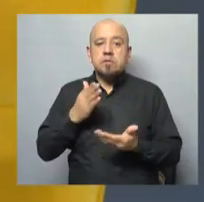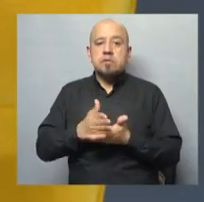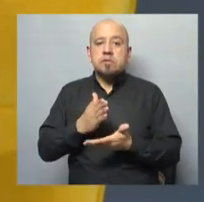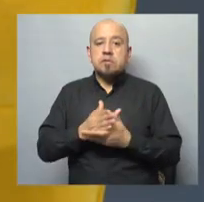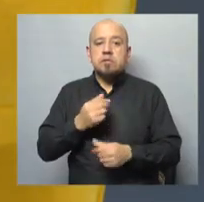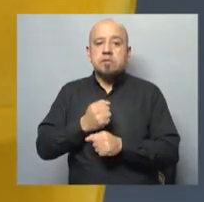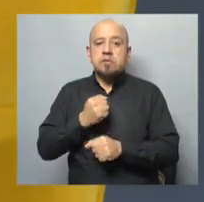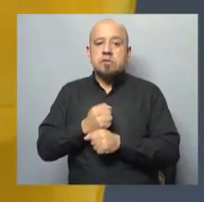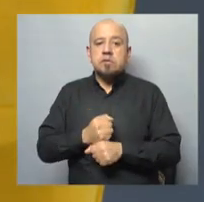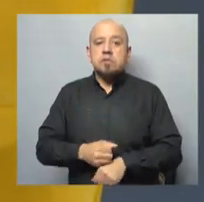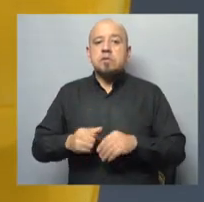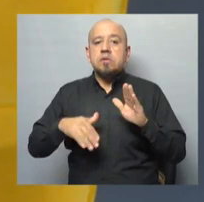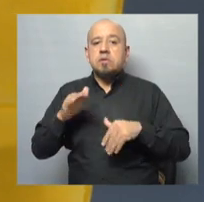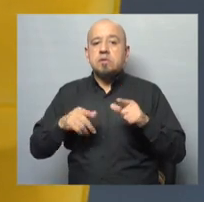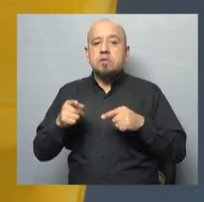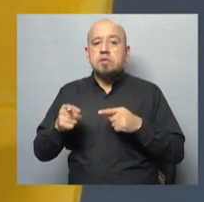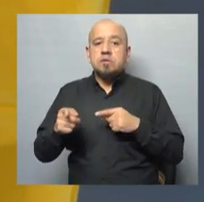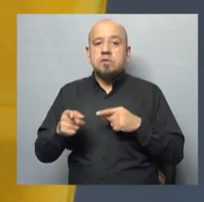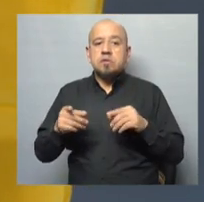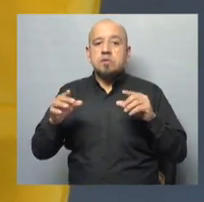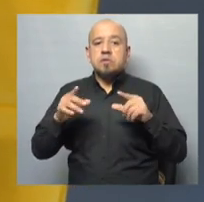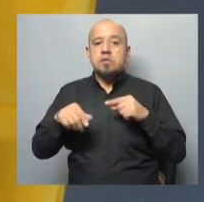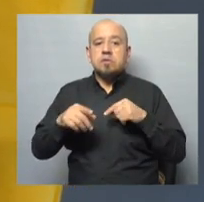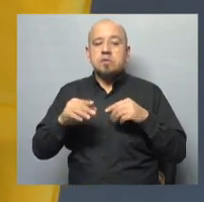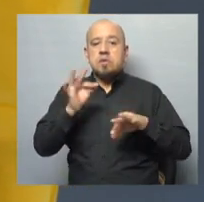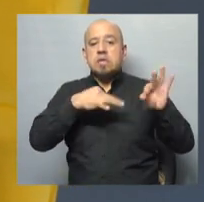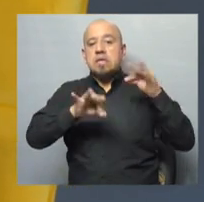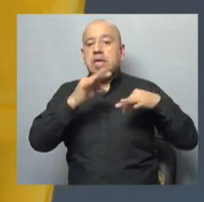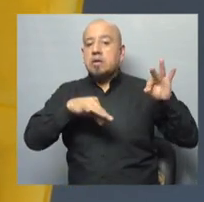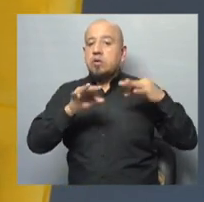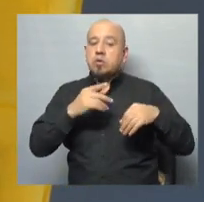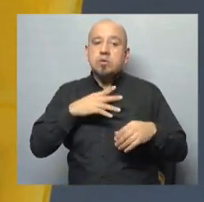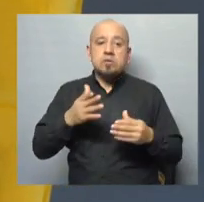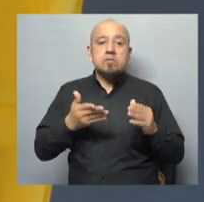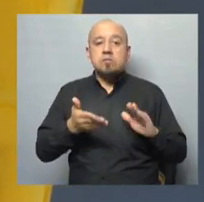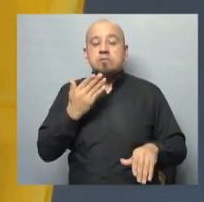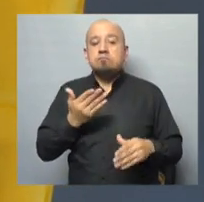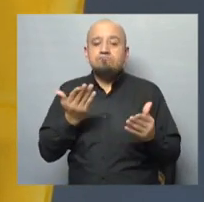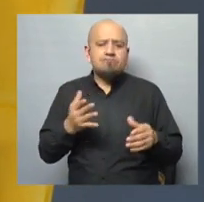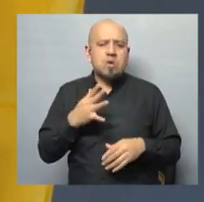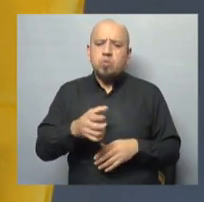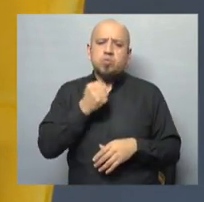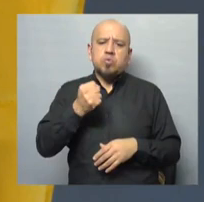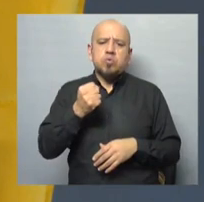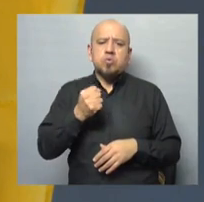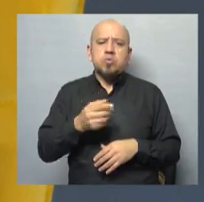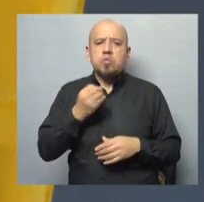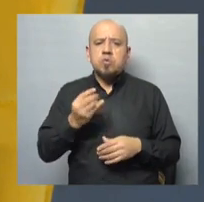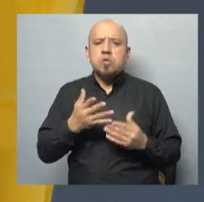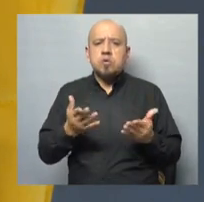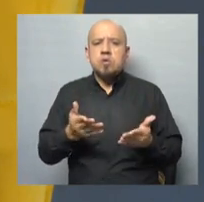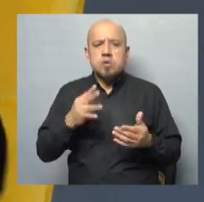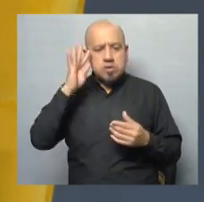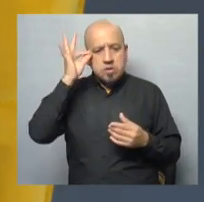parece que a veces se pasan por encima en el mundo del teatro mucho porque no sé creemos que